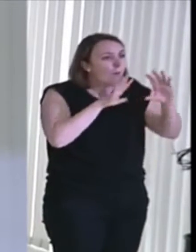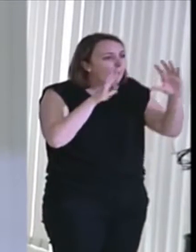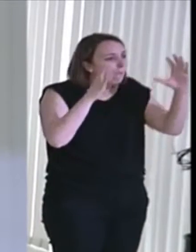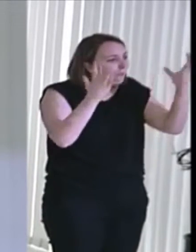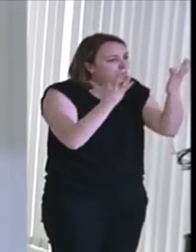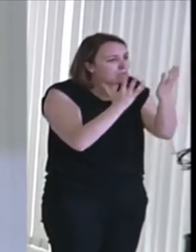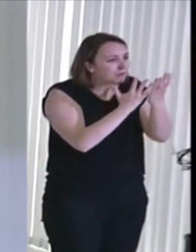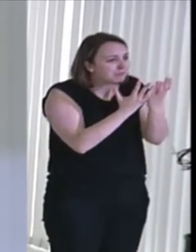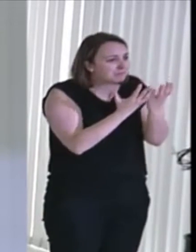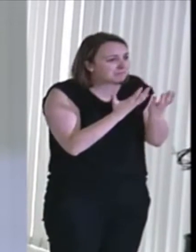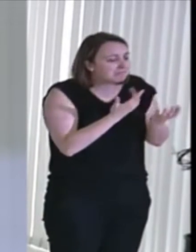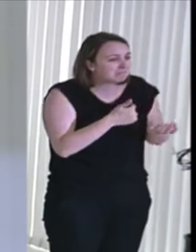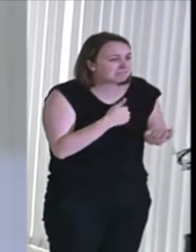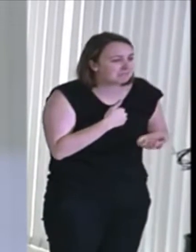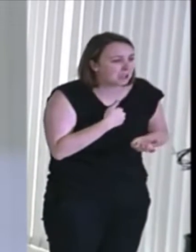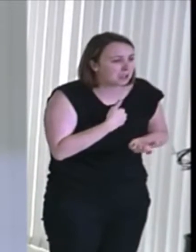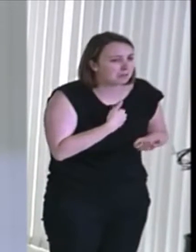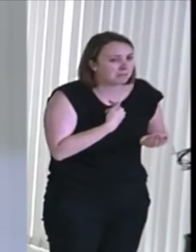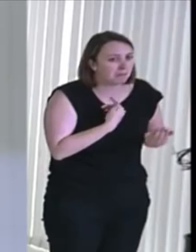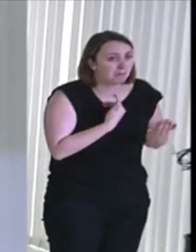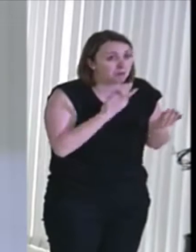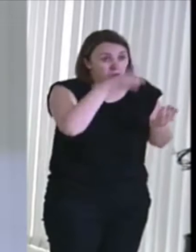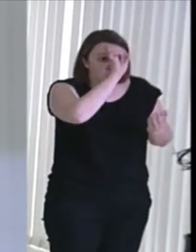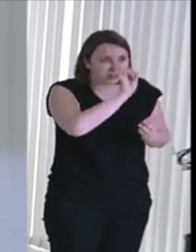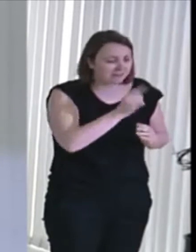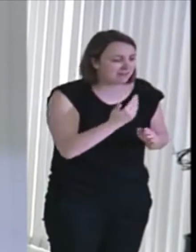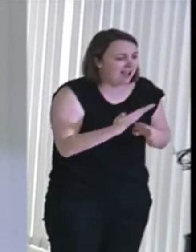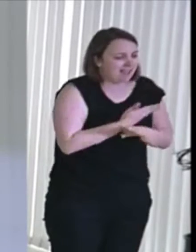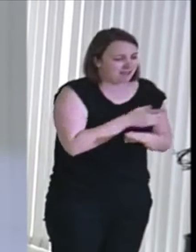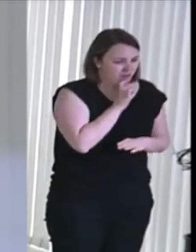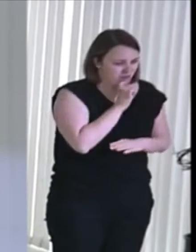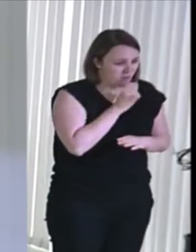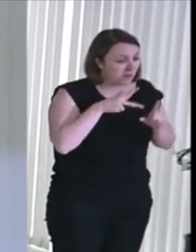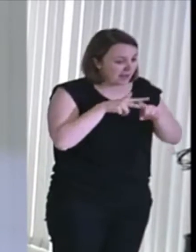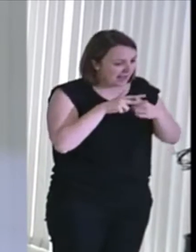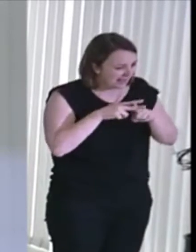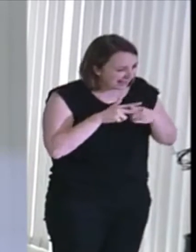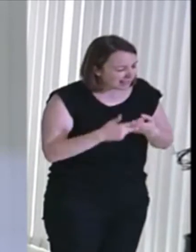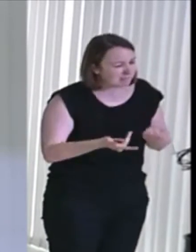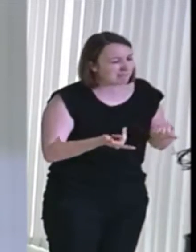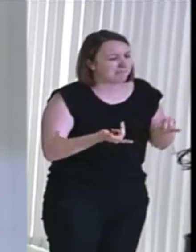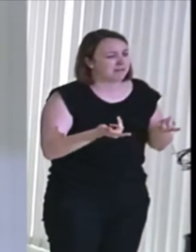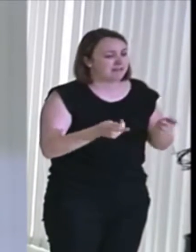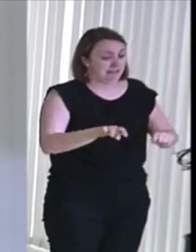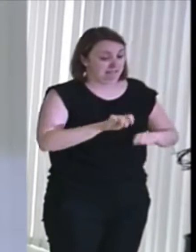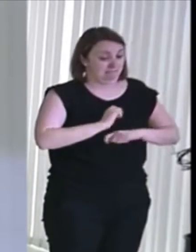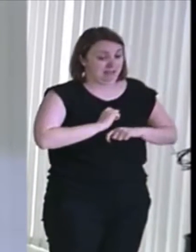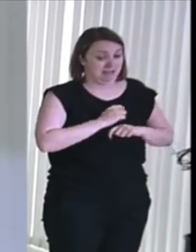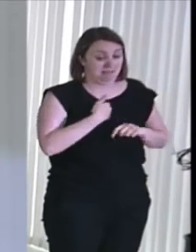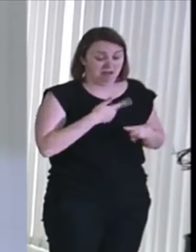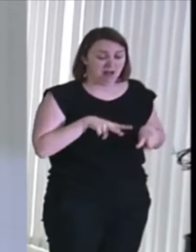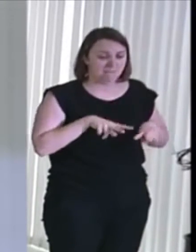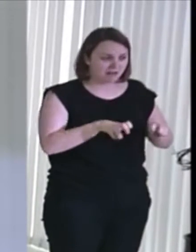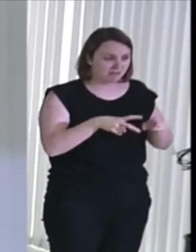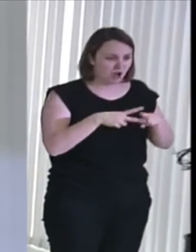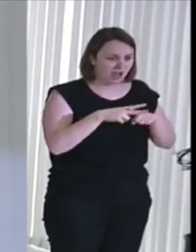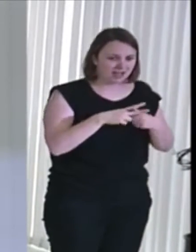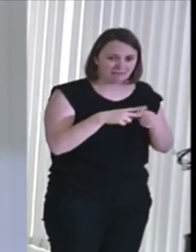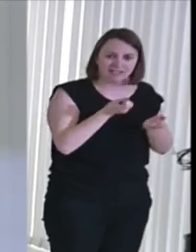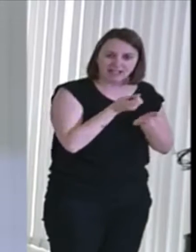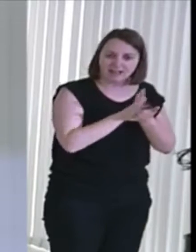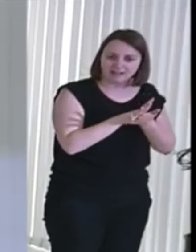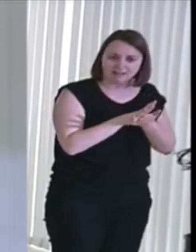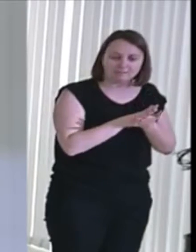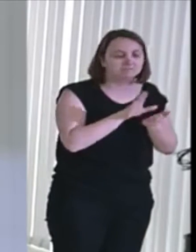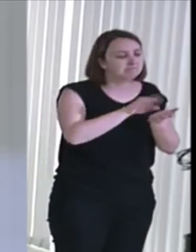que no tenía forma de hacerlo, con herramientas que además al principio fui cogiendo herramientas